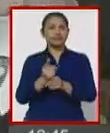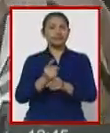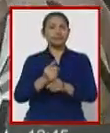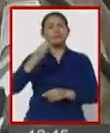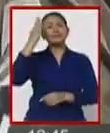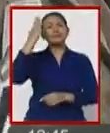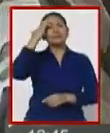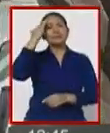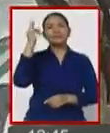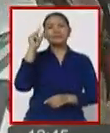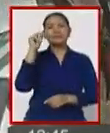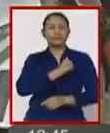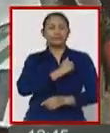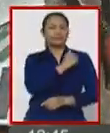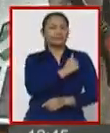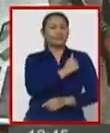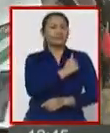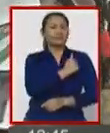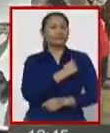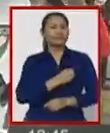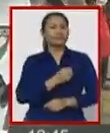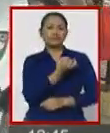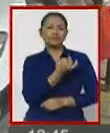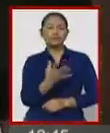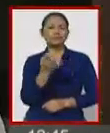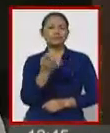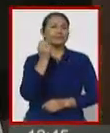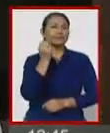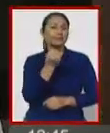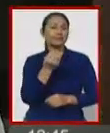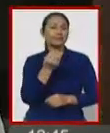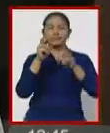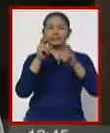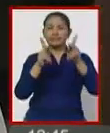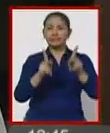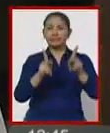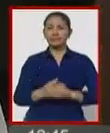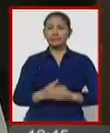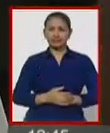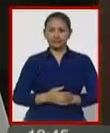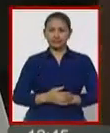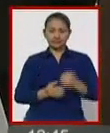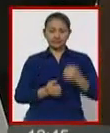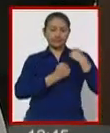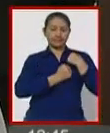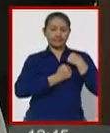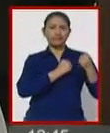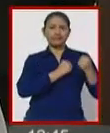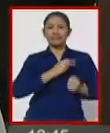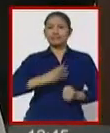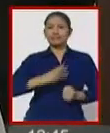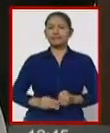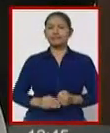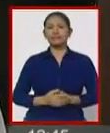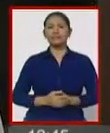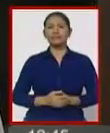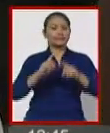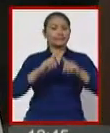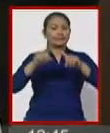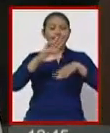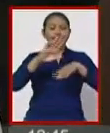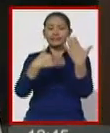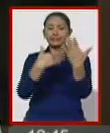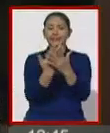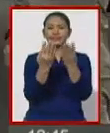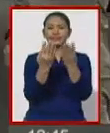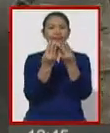por una actitud, yo diría, hasta cierto punto interesada de algunos guardias en hacer algún inconveniente. Pero todo esto se